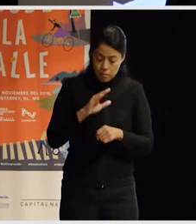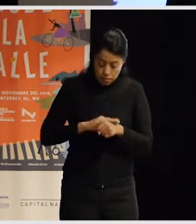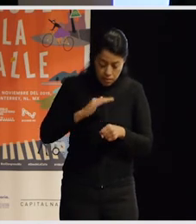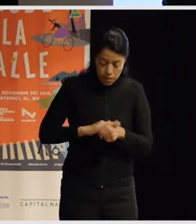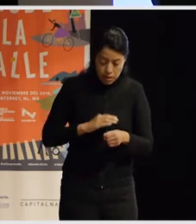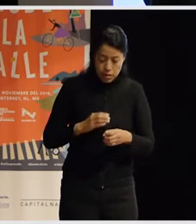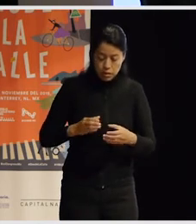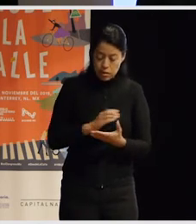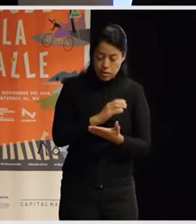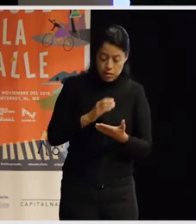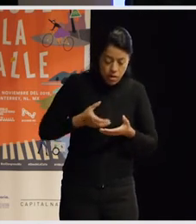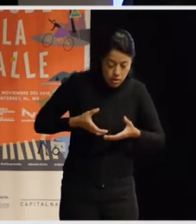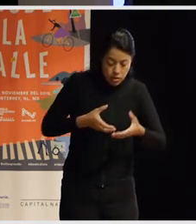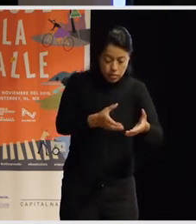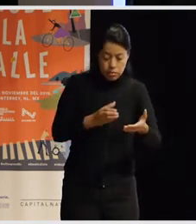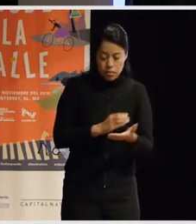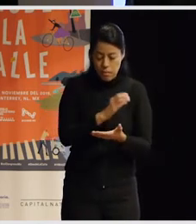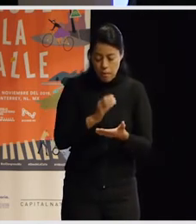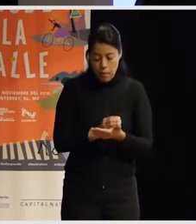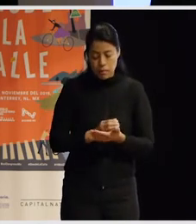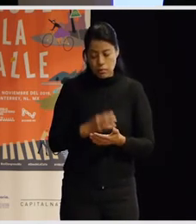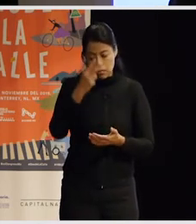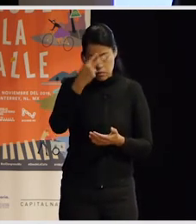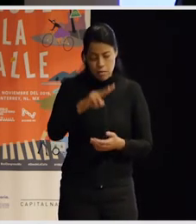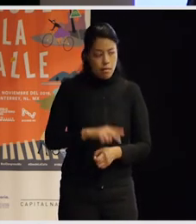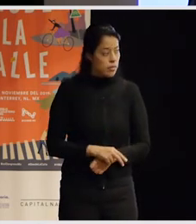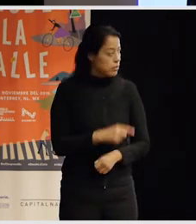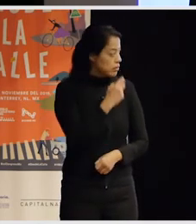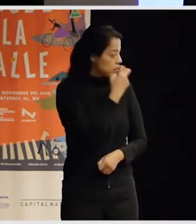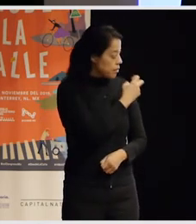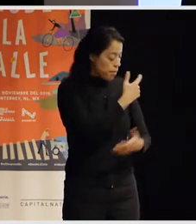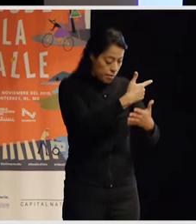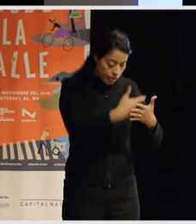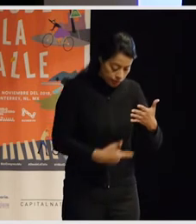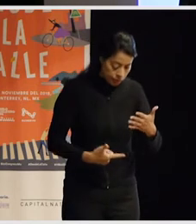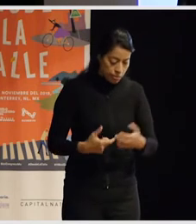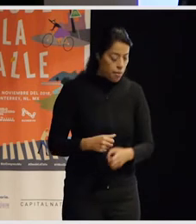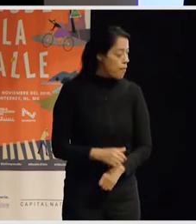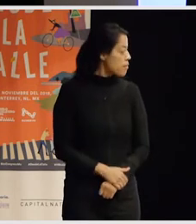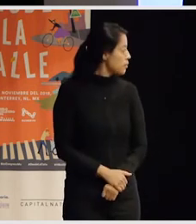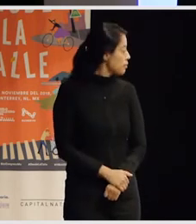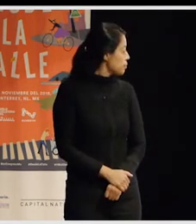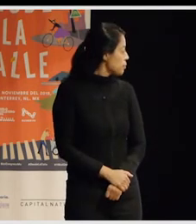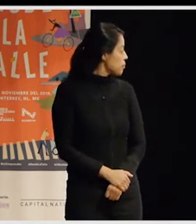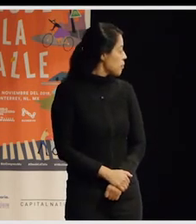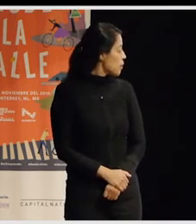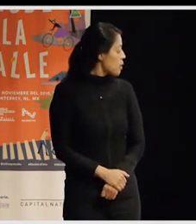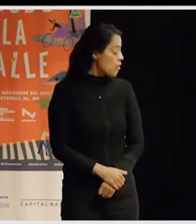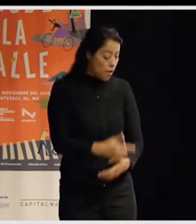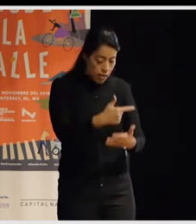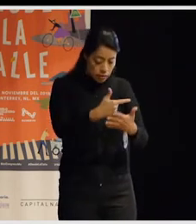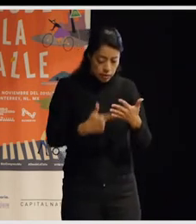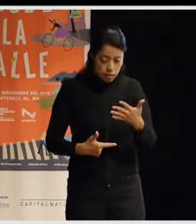entre estos lineamientos están a ver esta a perfect bueno parte de estos